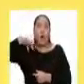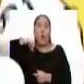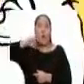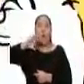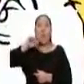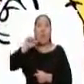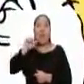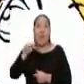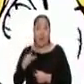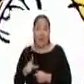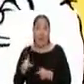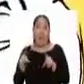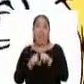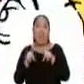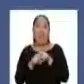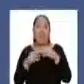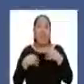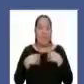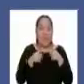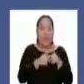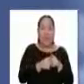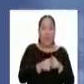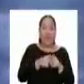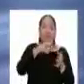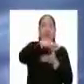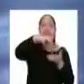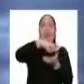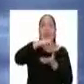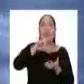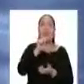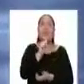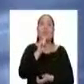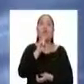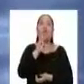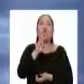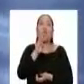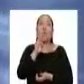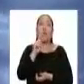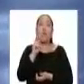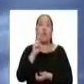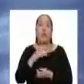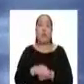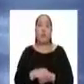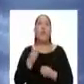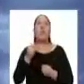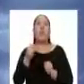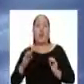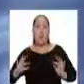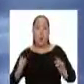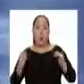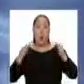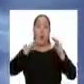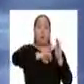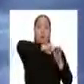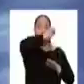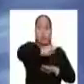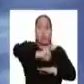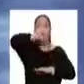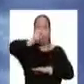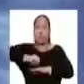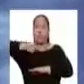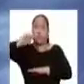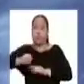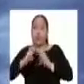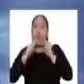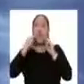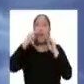por qué? Debido a tres factores: la cordillera de los Andes, las corrientes marinas de Humboldt y las